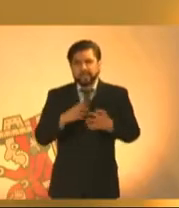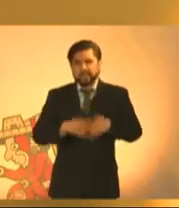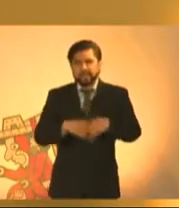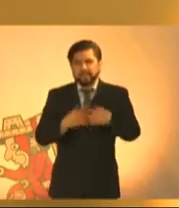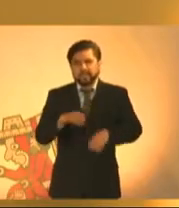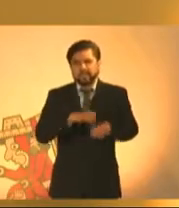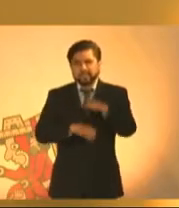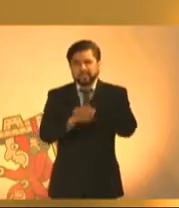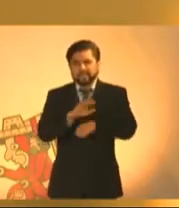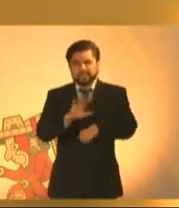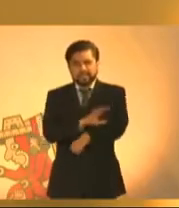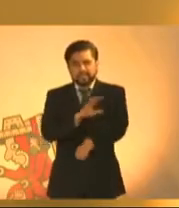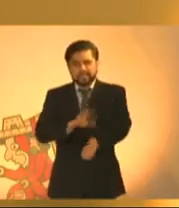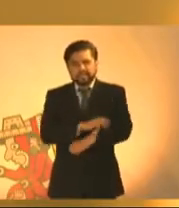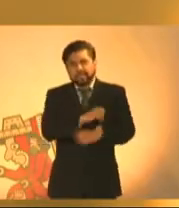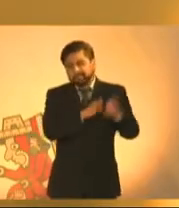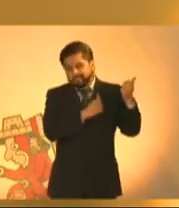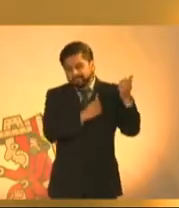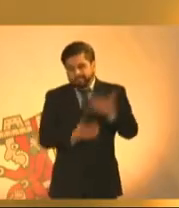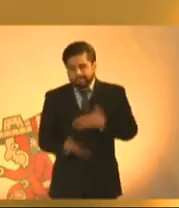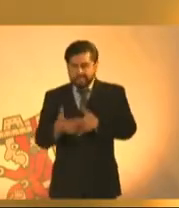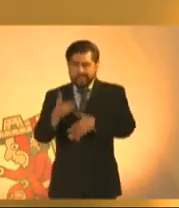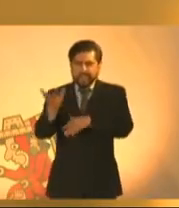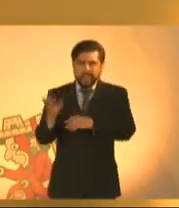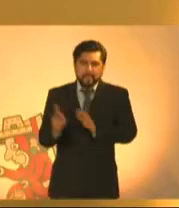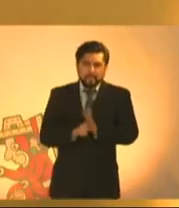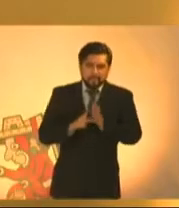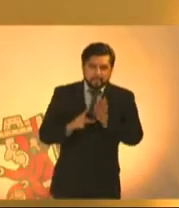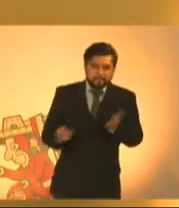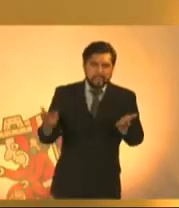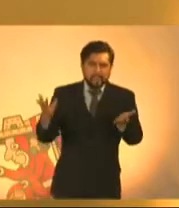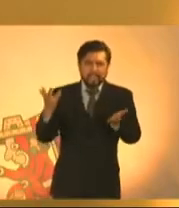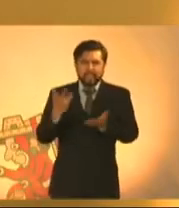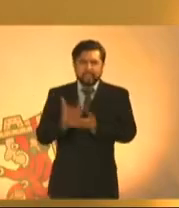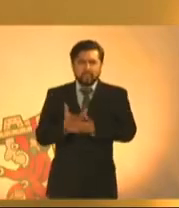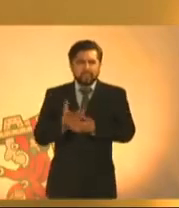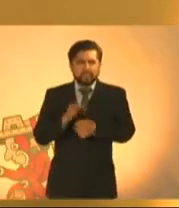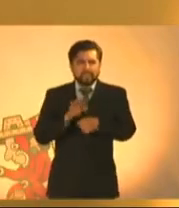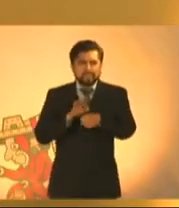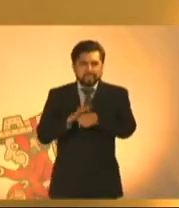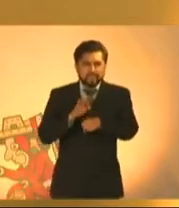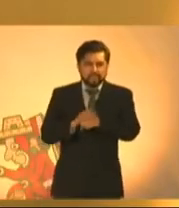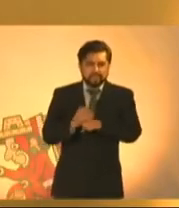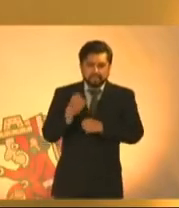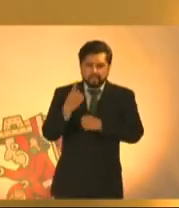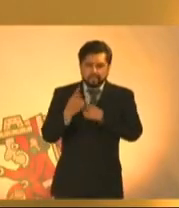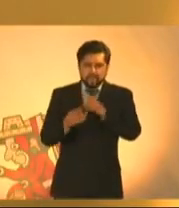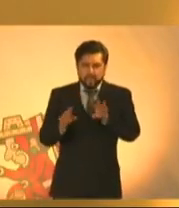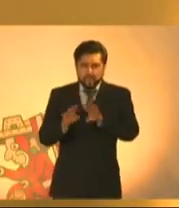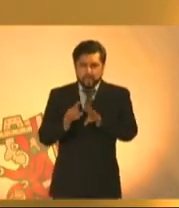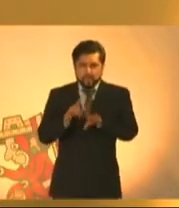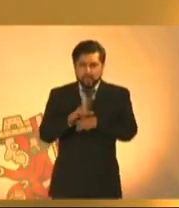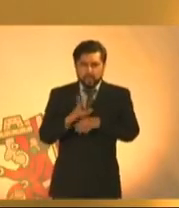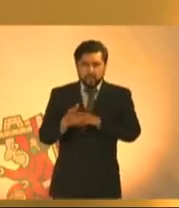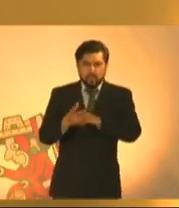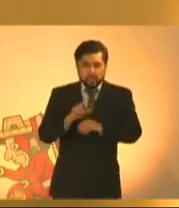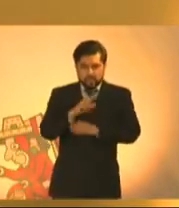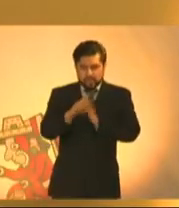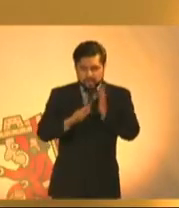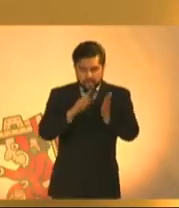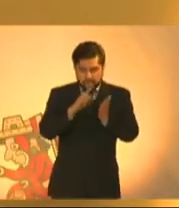a comprar periódicos periodistas a defender con uñas y dientes la contrarreforma